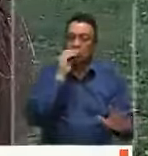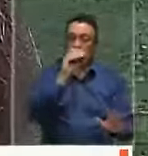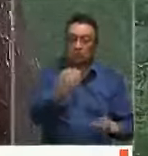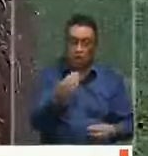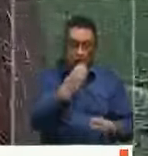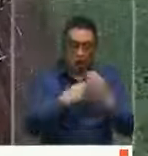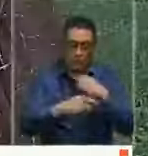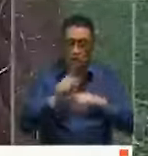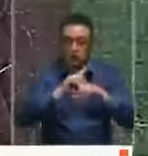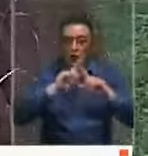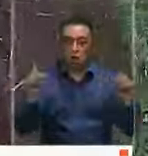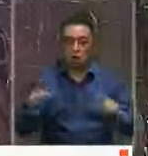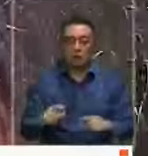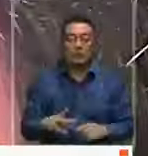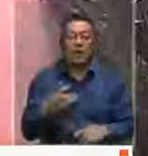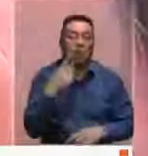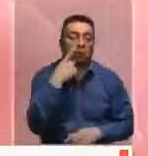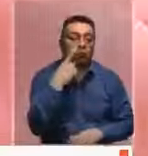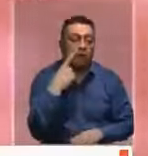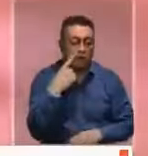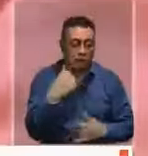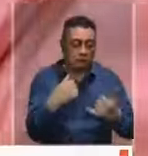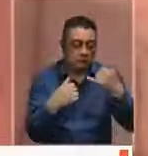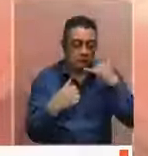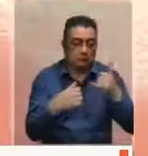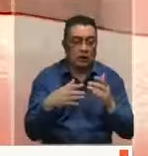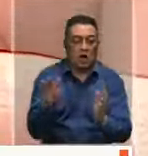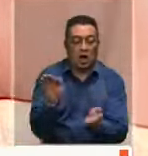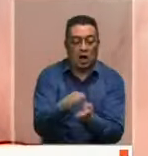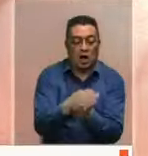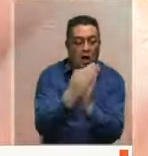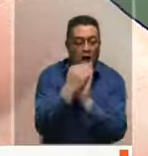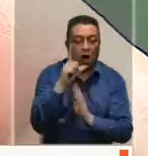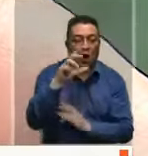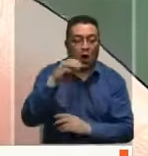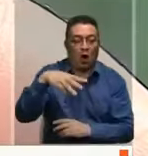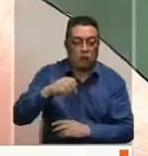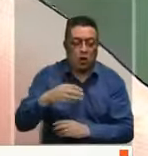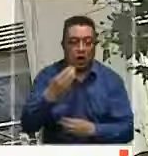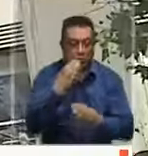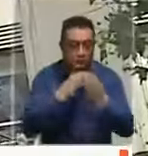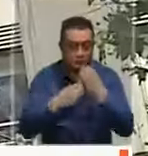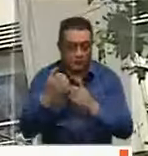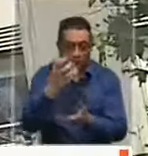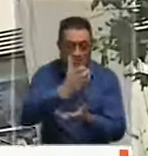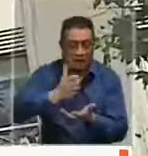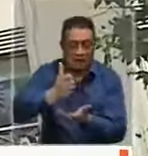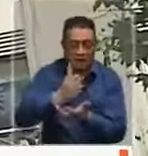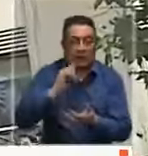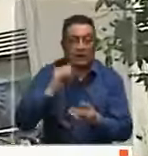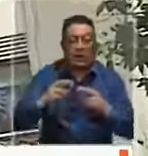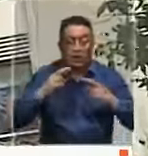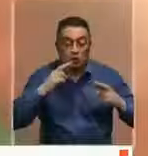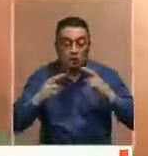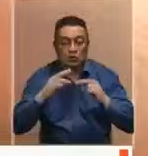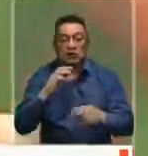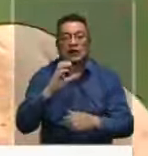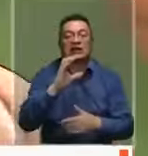consumirlo. Hagamos el ejercicio, pediremos un lomito con mayo casera y un plato que está de moda, sushi